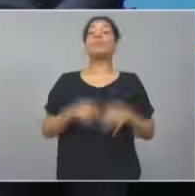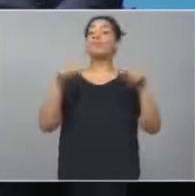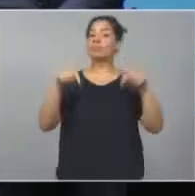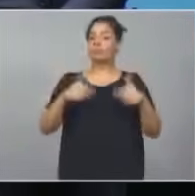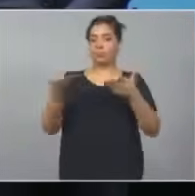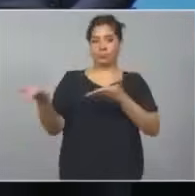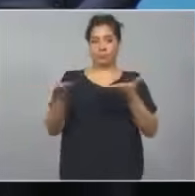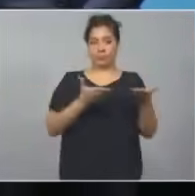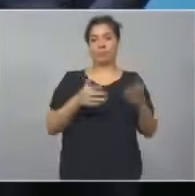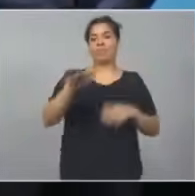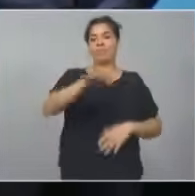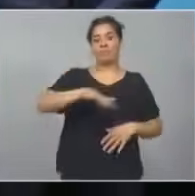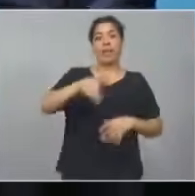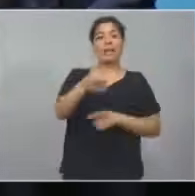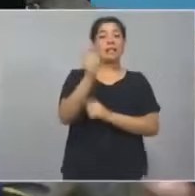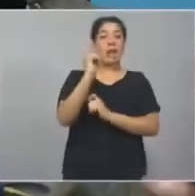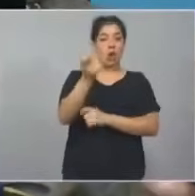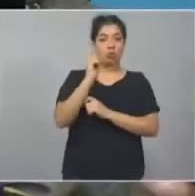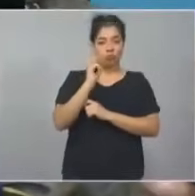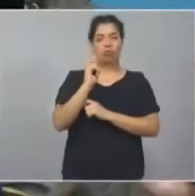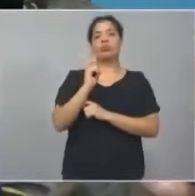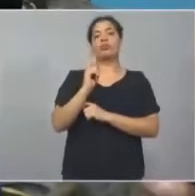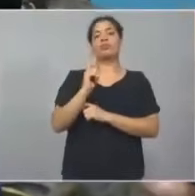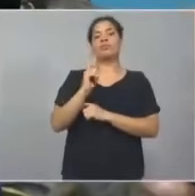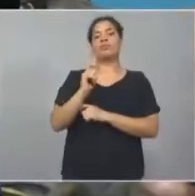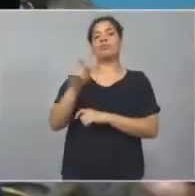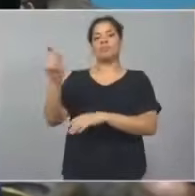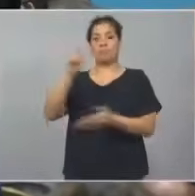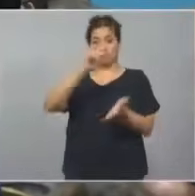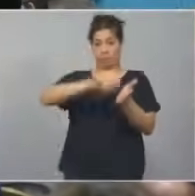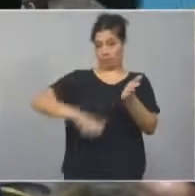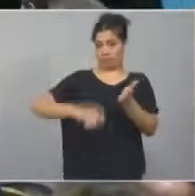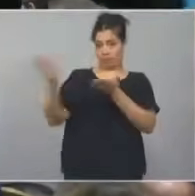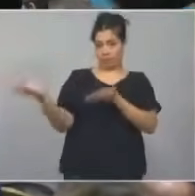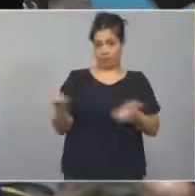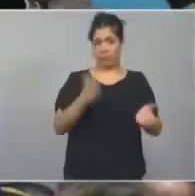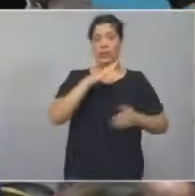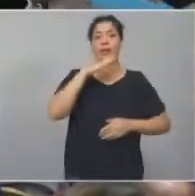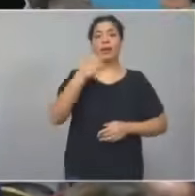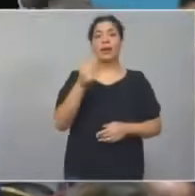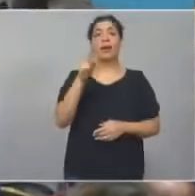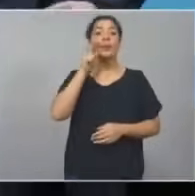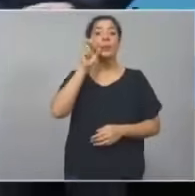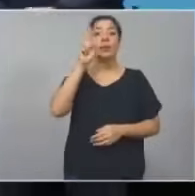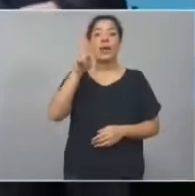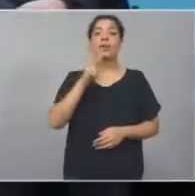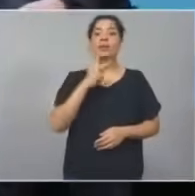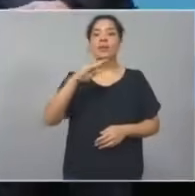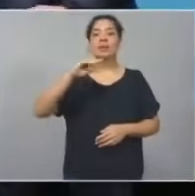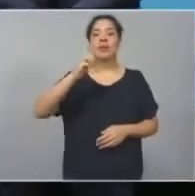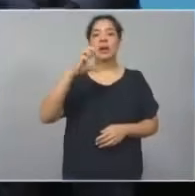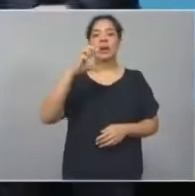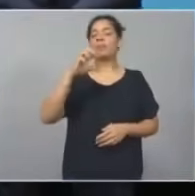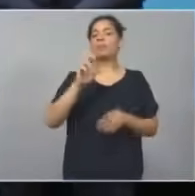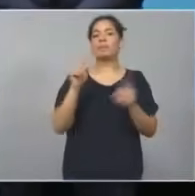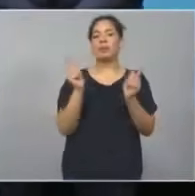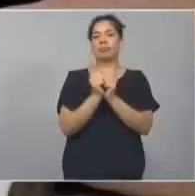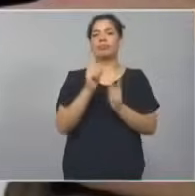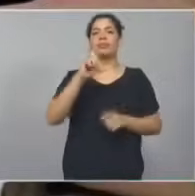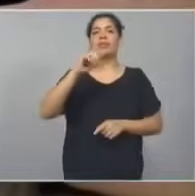Invitamos a Chascomús ahora a firmar el convenio, Javier Chapa Gastón.